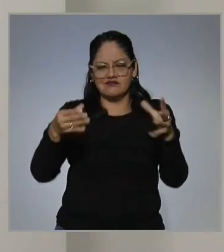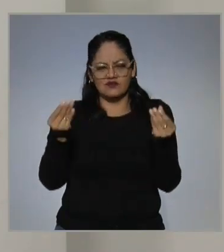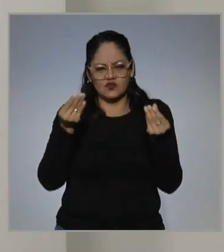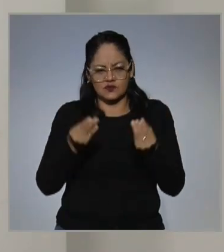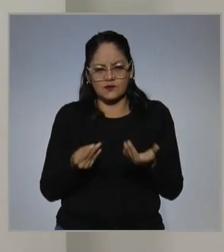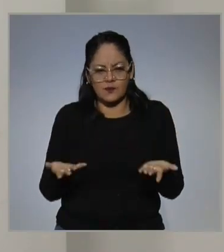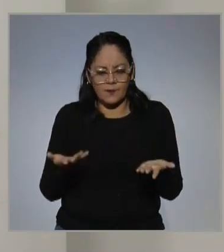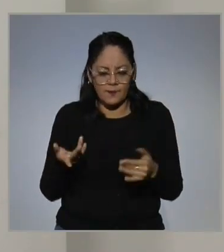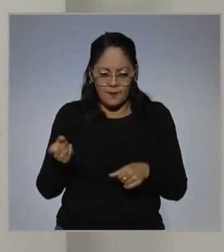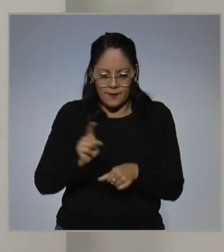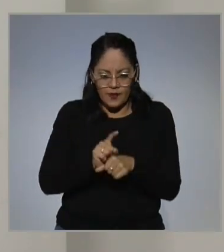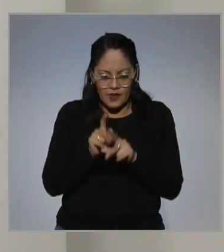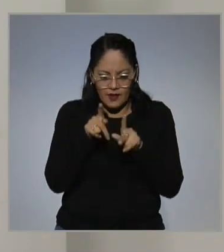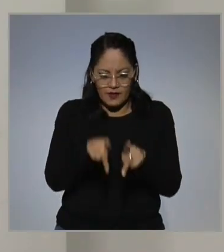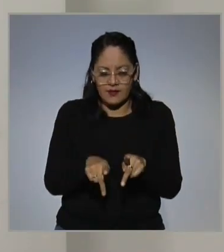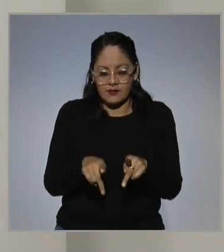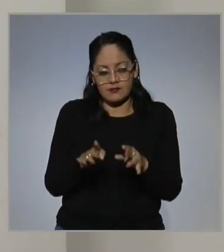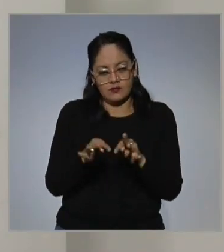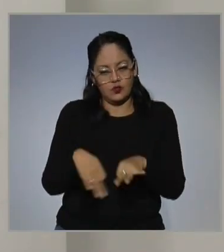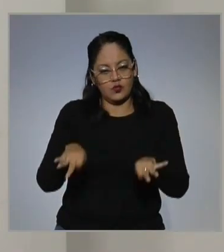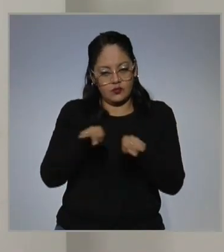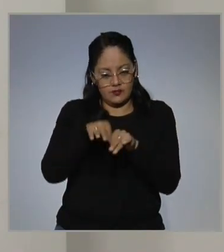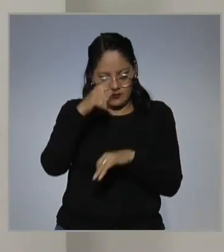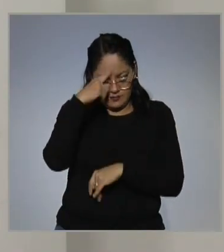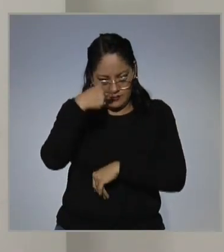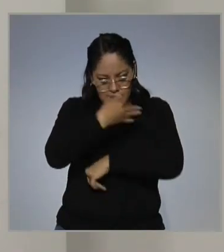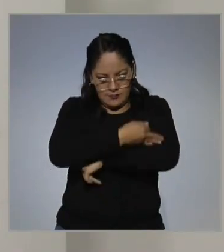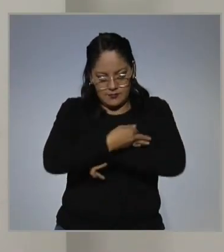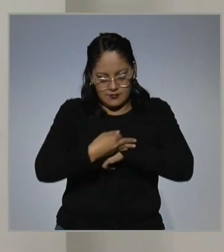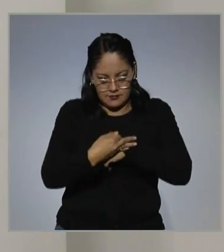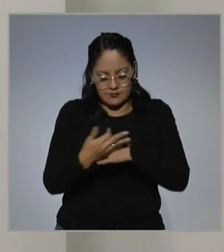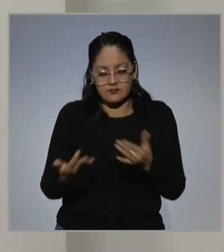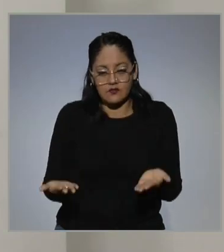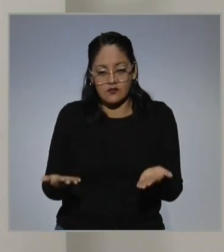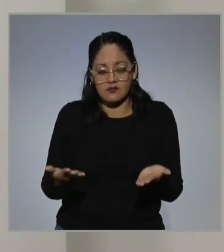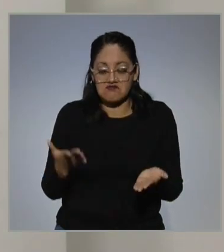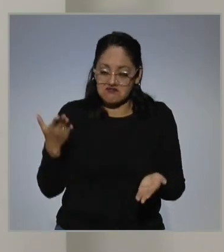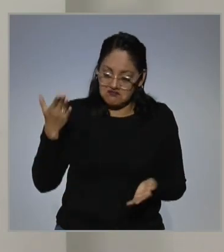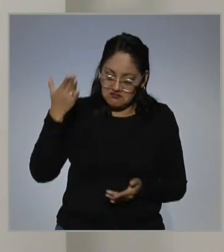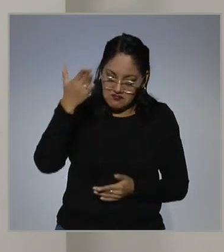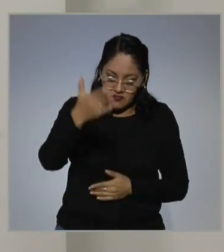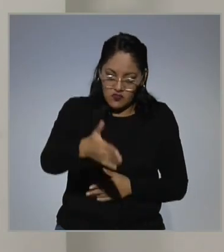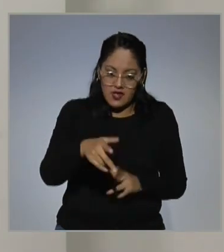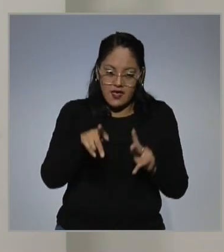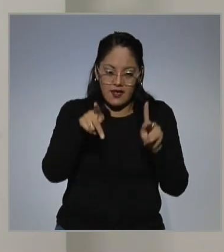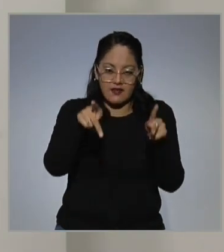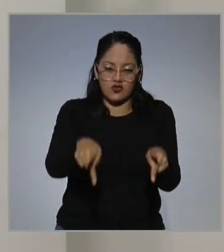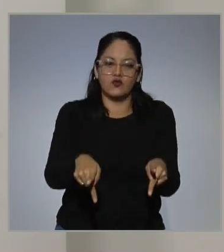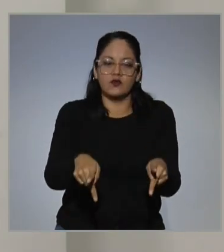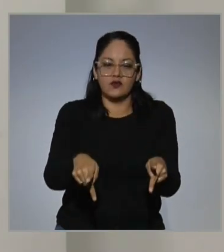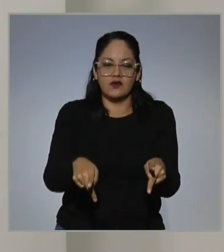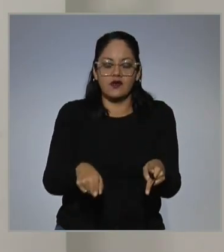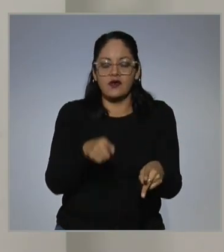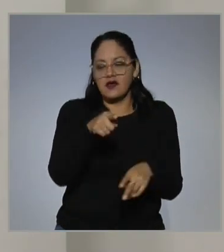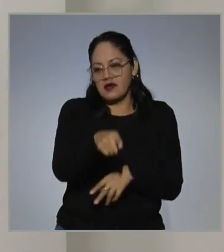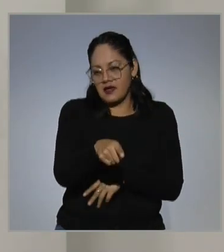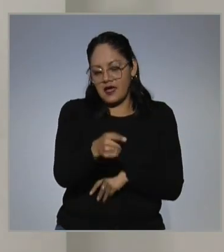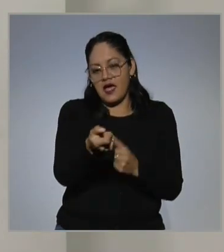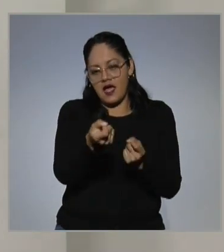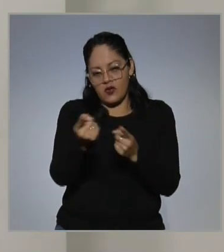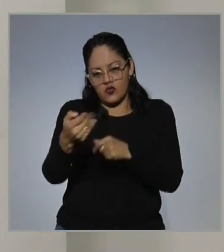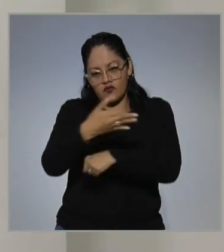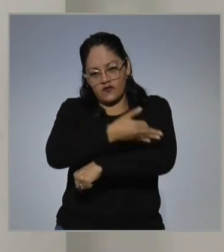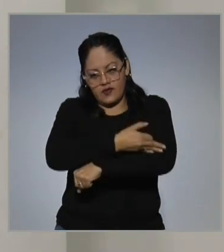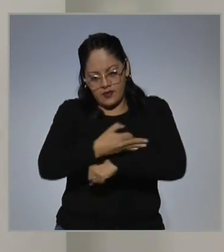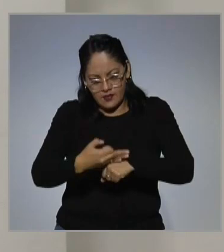un momento importante para las familias ir ahí a la tumba de algún